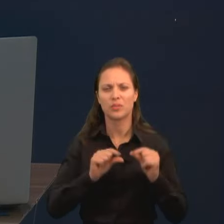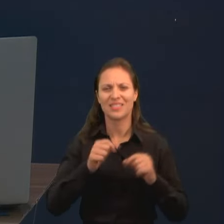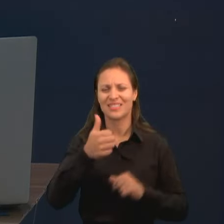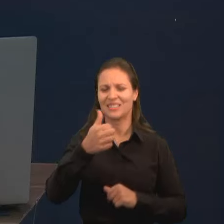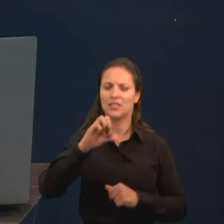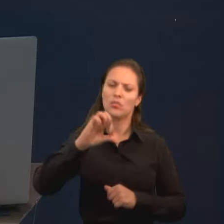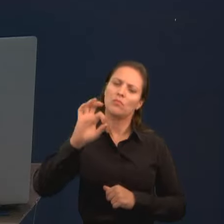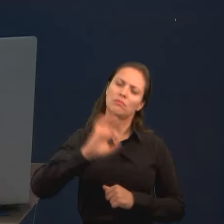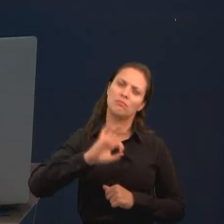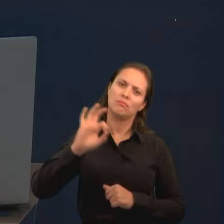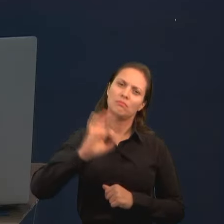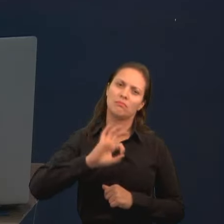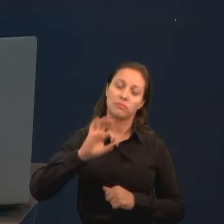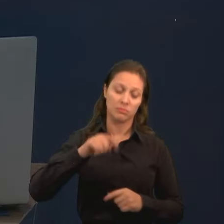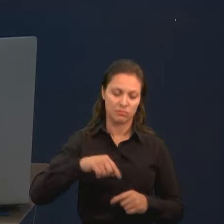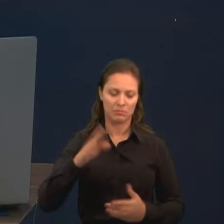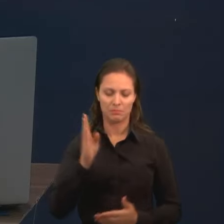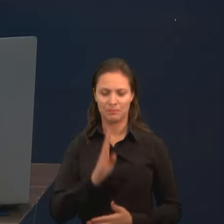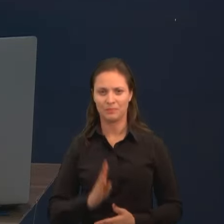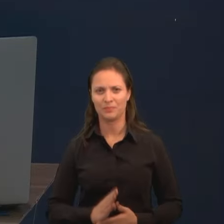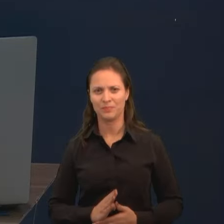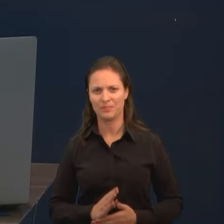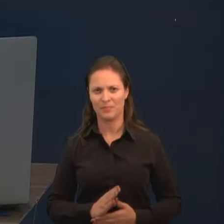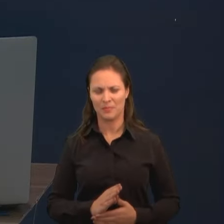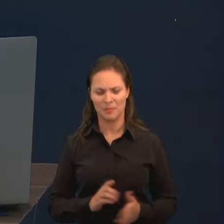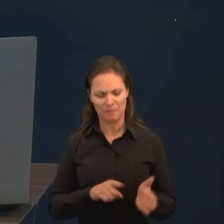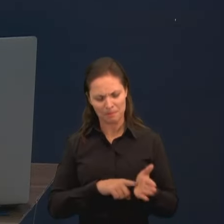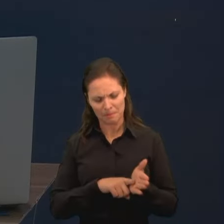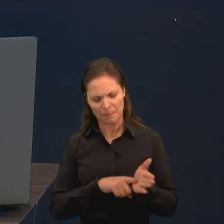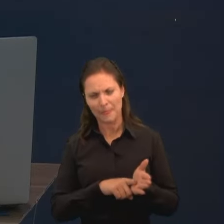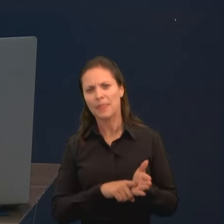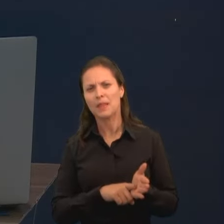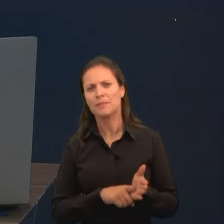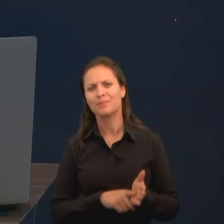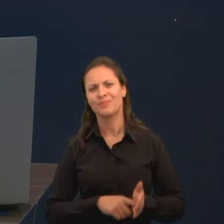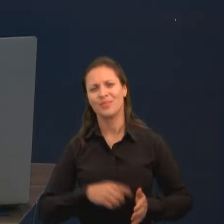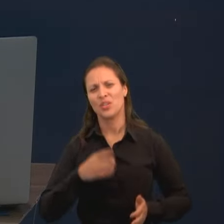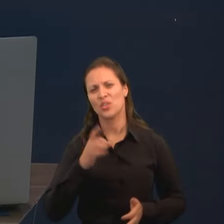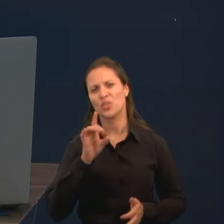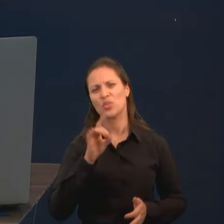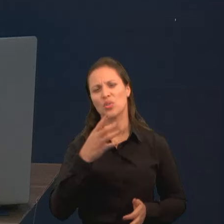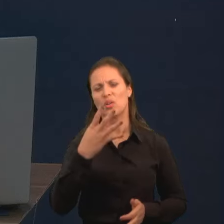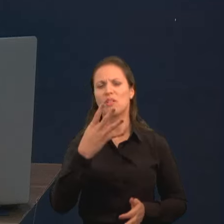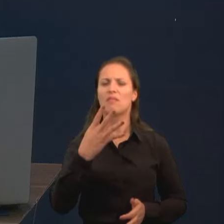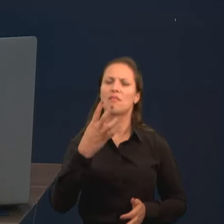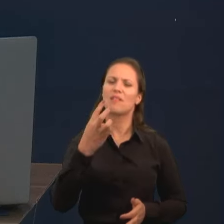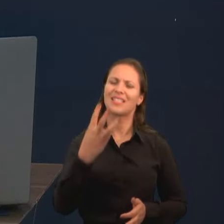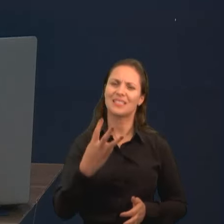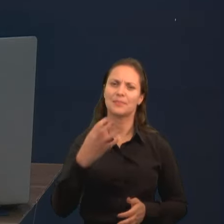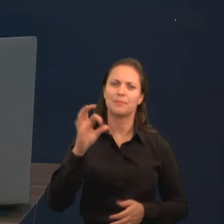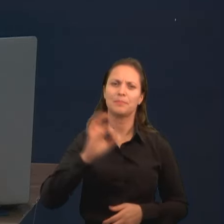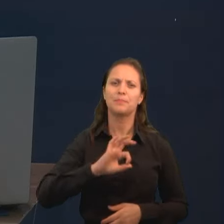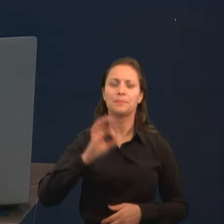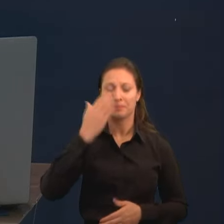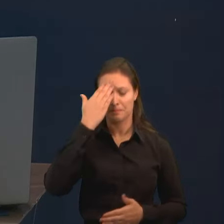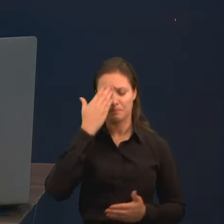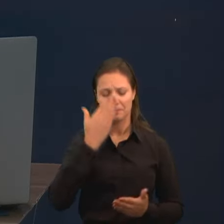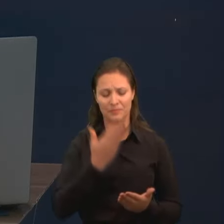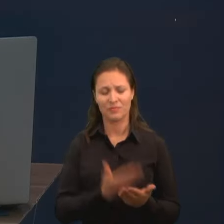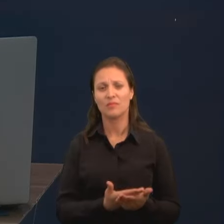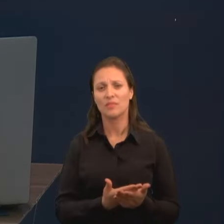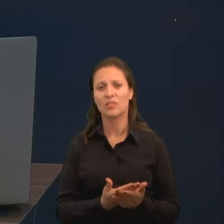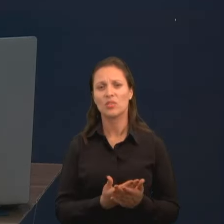un 19% en el escenario brasileño. De acuerdo con esas informaciones, solo el 43% de las